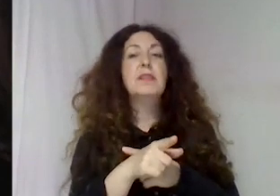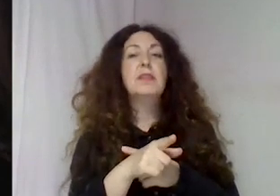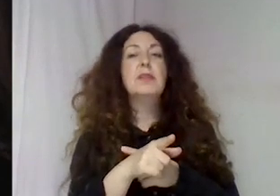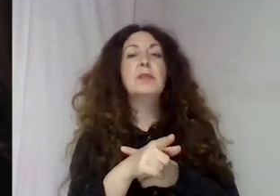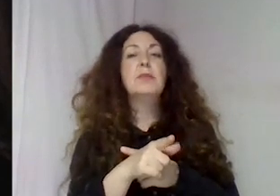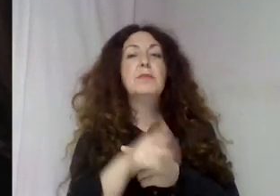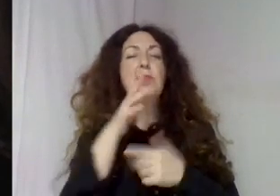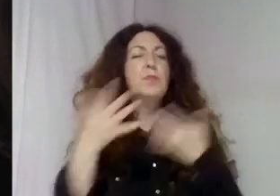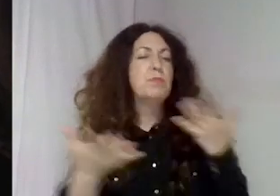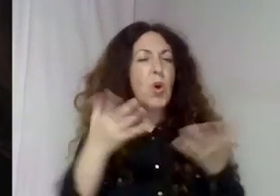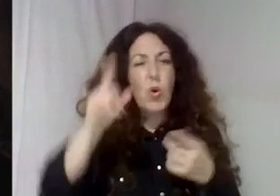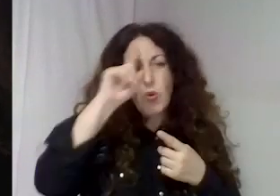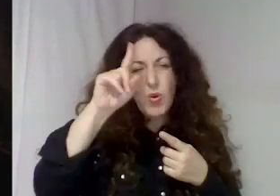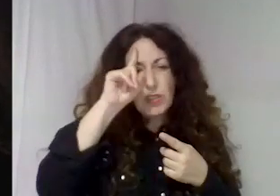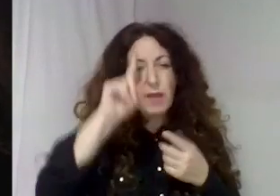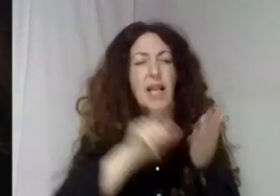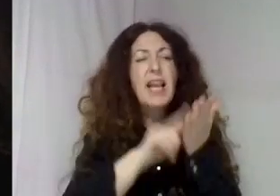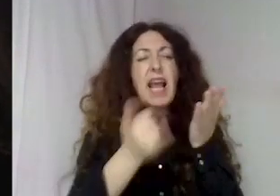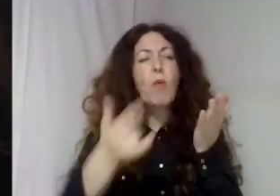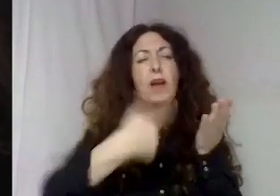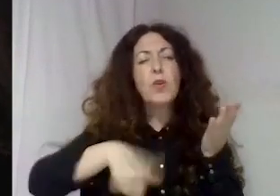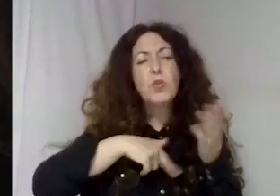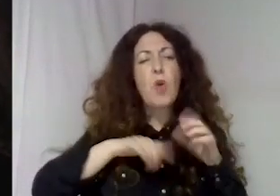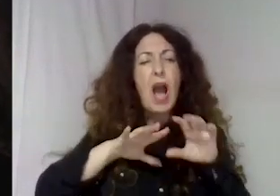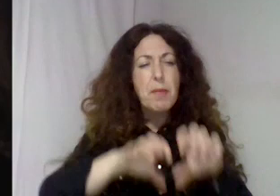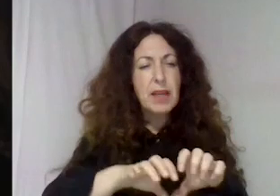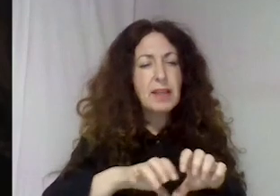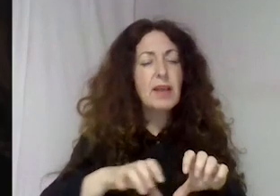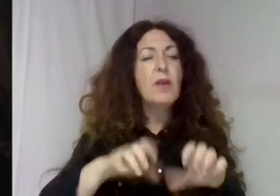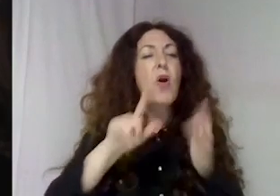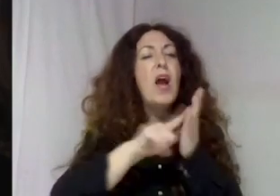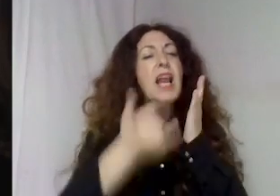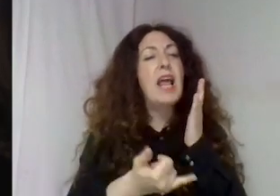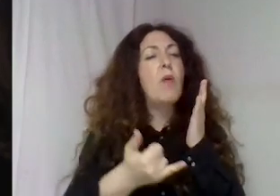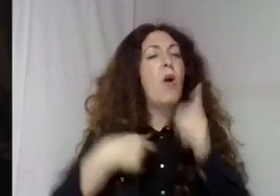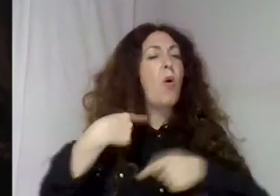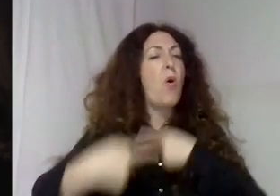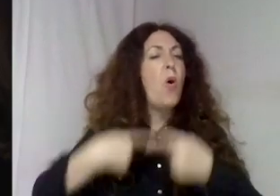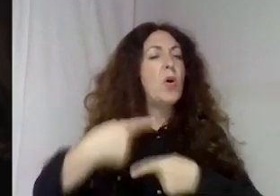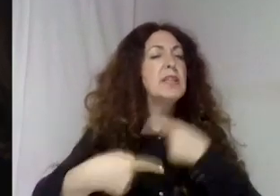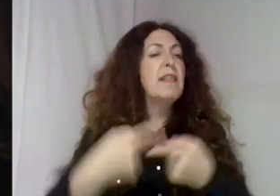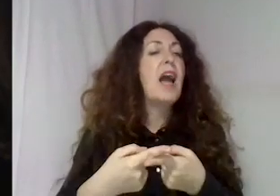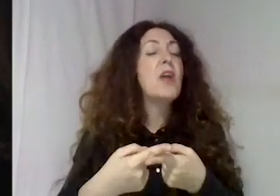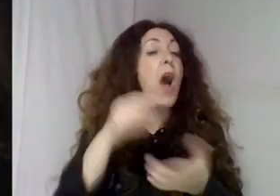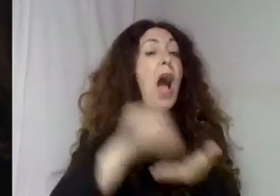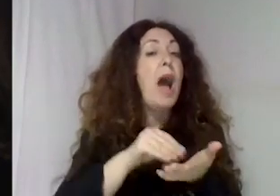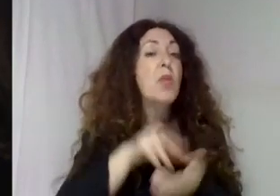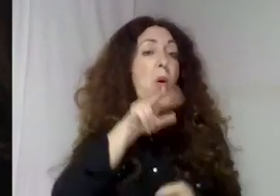contexto histórico, ¿no? Y político y económico, etc. Pero sí creo que en este